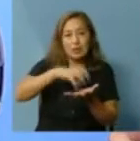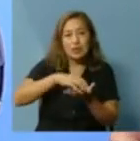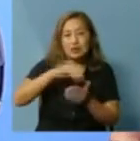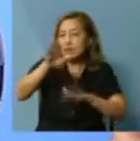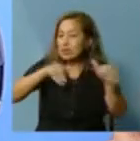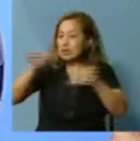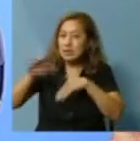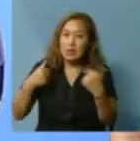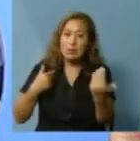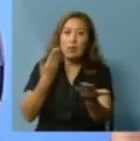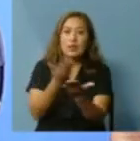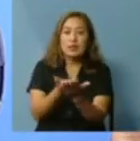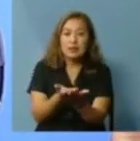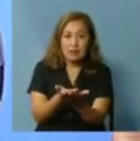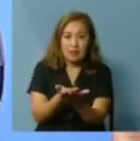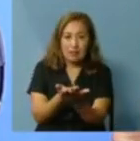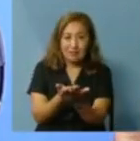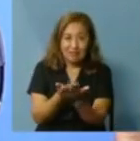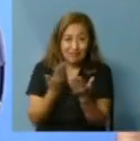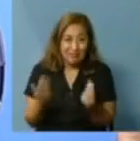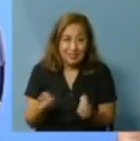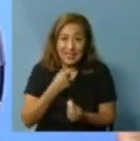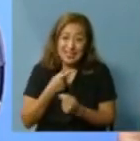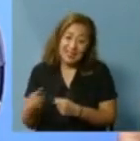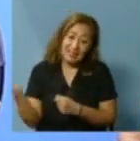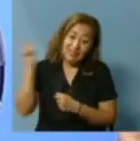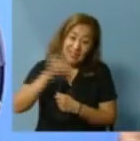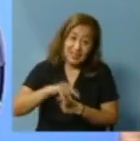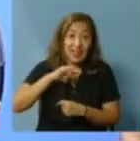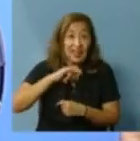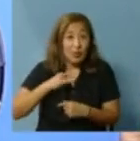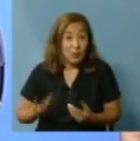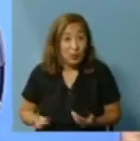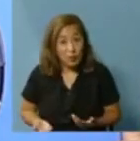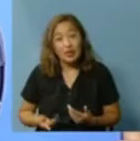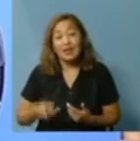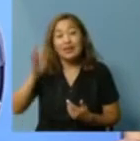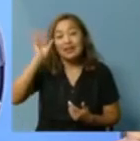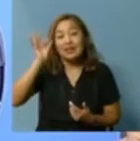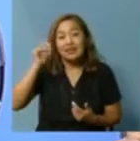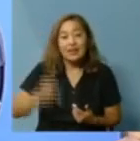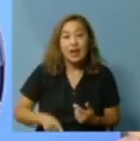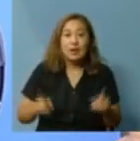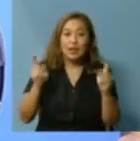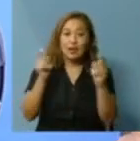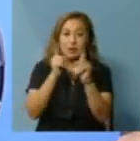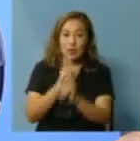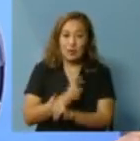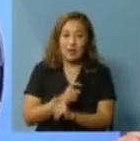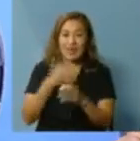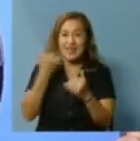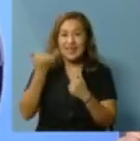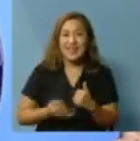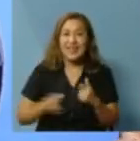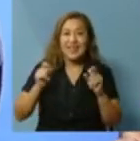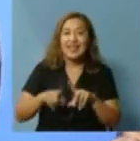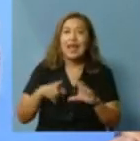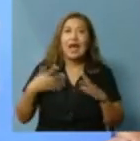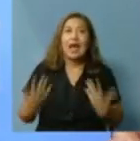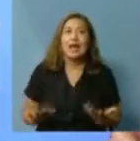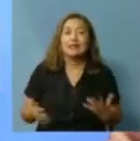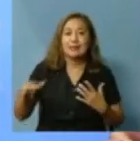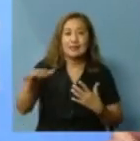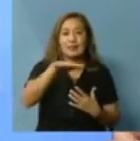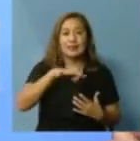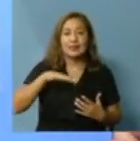llaman que han presentado carpetas si quieren venir a radicar a jojoy porque saben que el problema no siento que tiene hoy es el